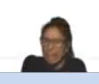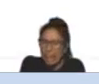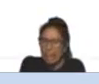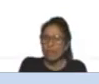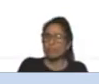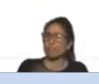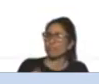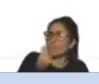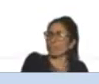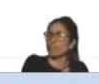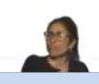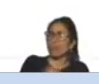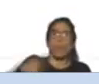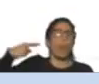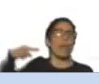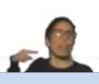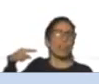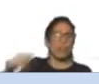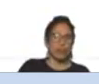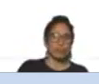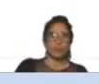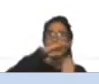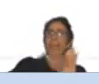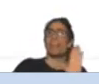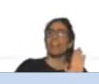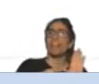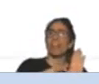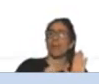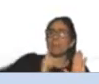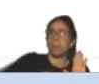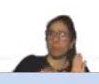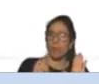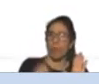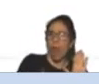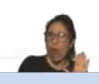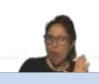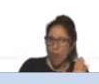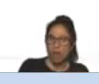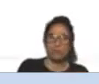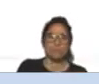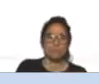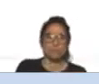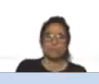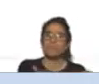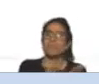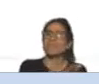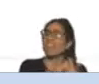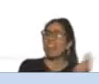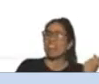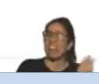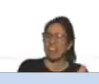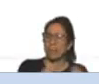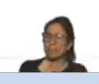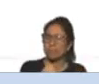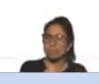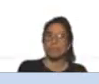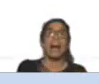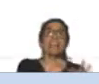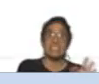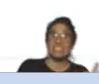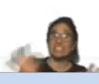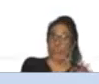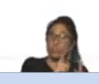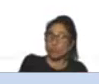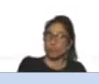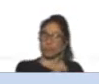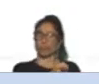asumió Massa? ¿Qué medidas anunció? ¿Y qué estudió? Esa es una pregunta que también se repite, ¿no? Sí, ¿qué estudió? Y también, ¿de qué signo es Massa? Mira